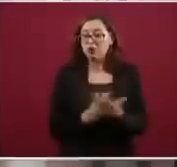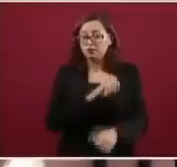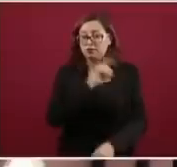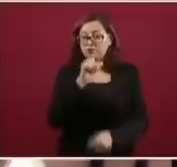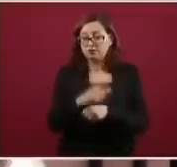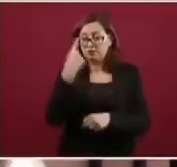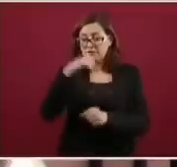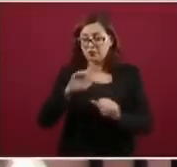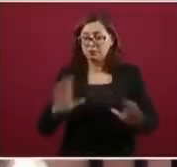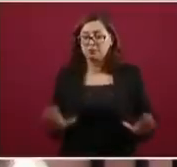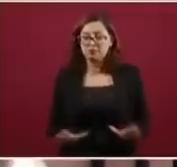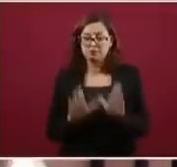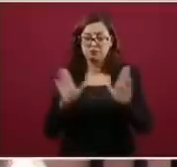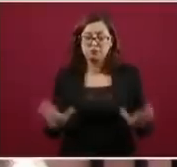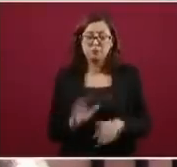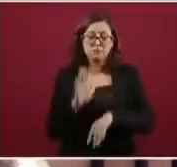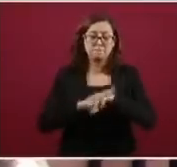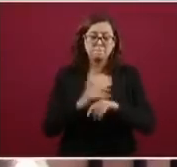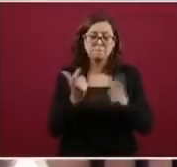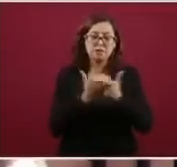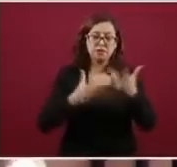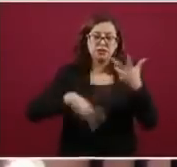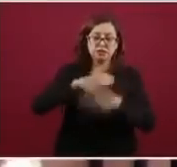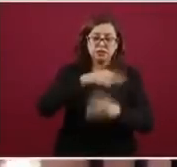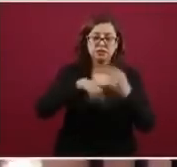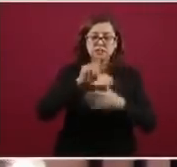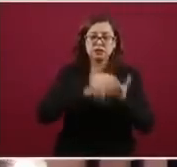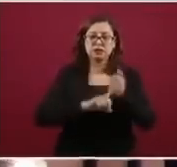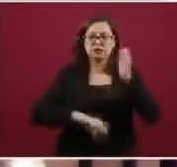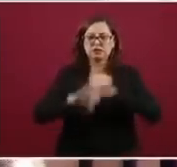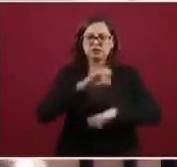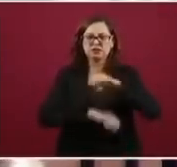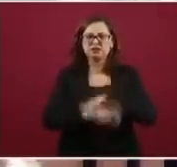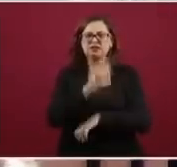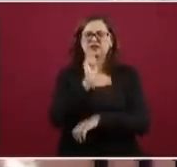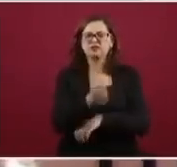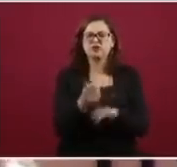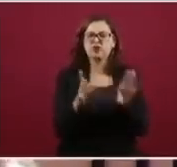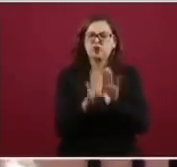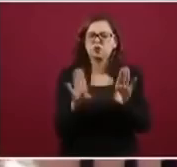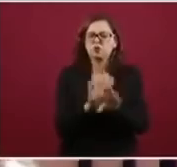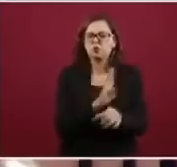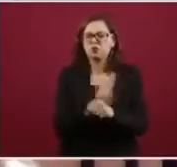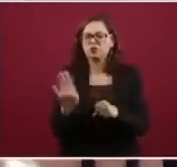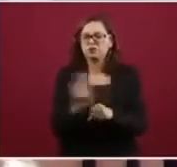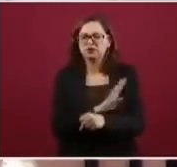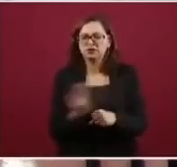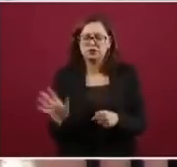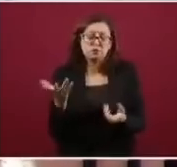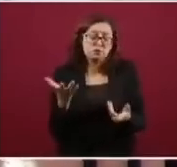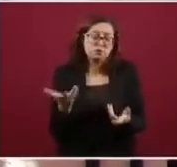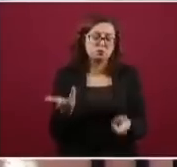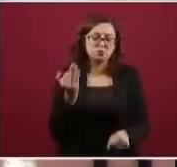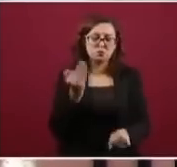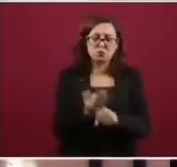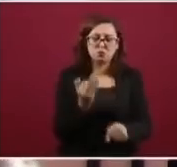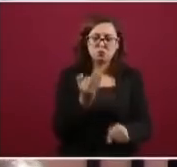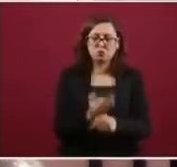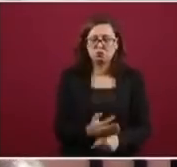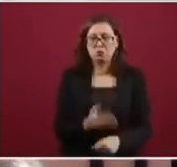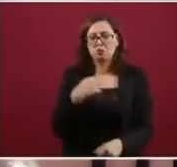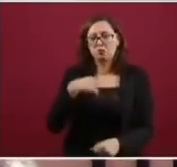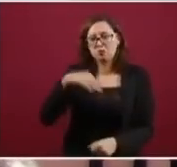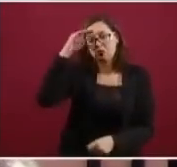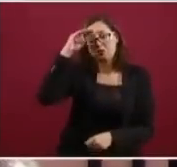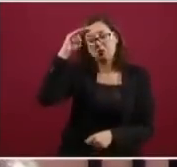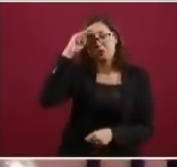impulsar el crecimiento y la productividad en las empresas eso de que se va a tratar y cómo se va a beneficiar porque ahorita las proyecciones